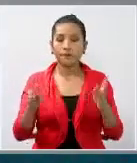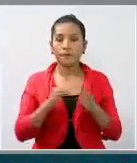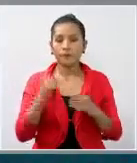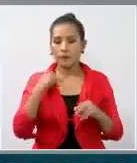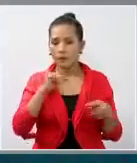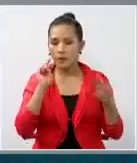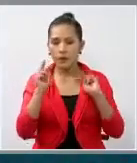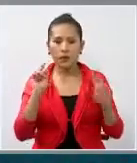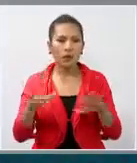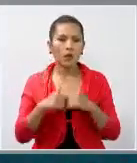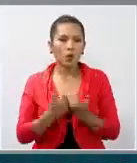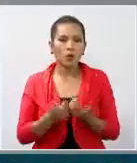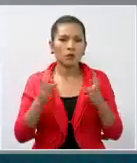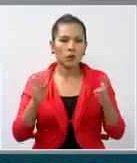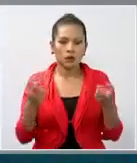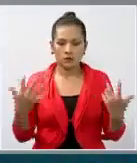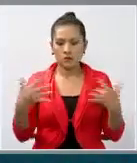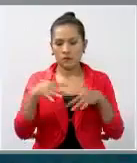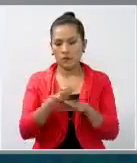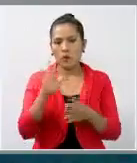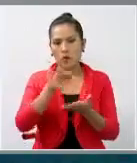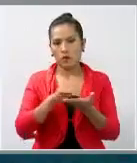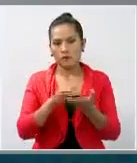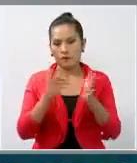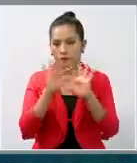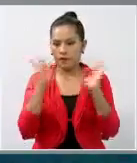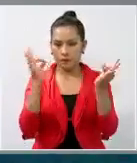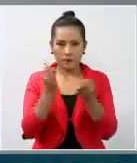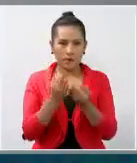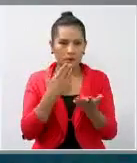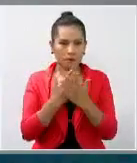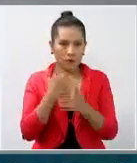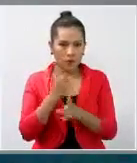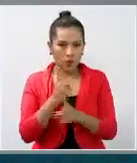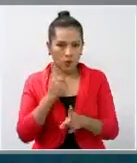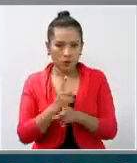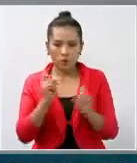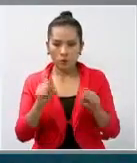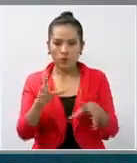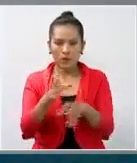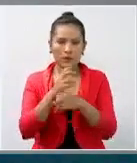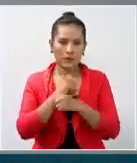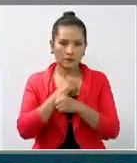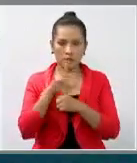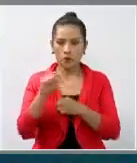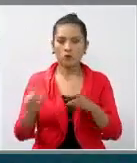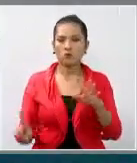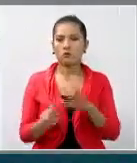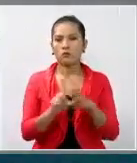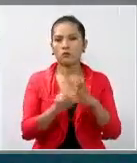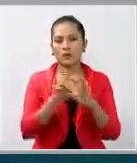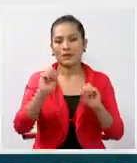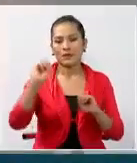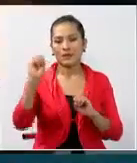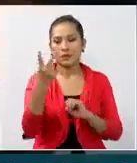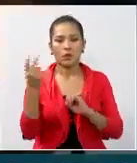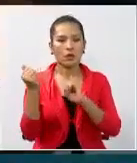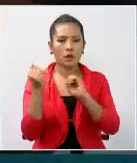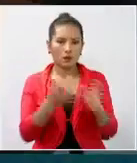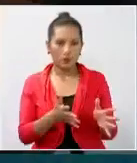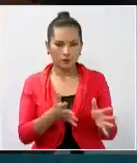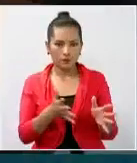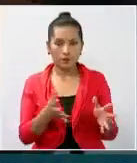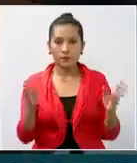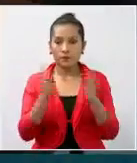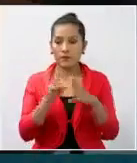mecanismos para que se reintegren a una familia idónea que pueda recibirlos y no pueda generar un segundo abandono. El citado proyecto